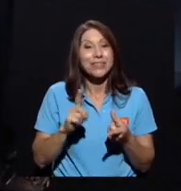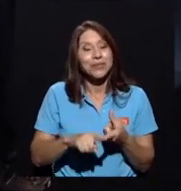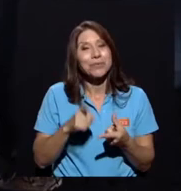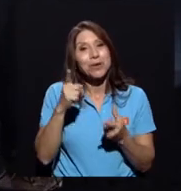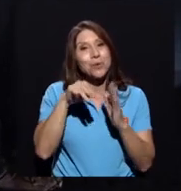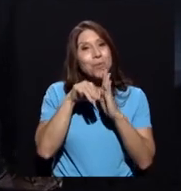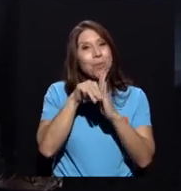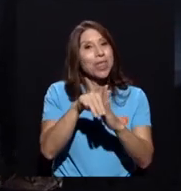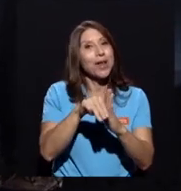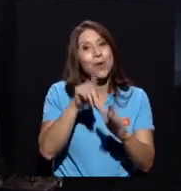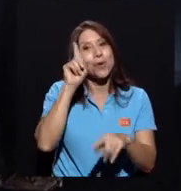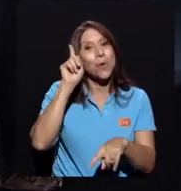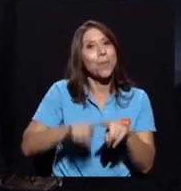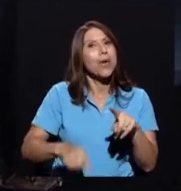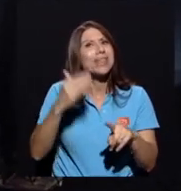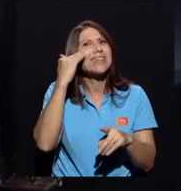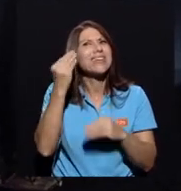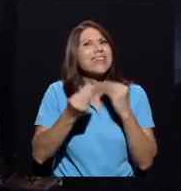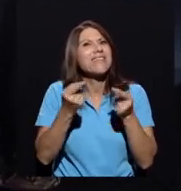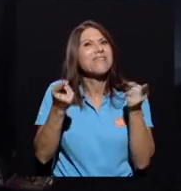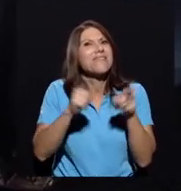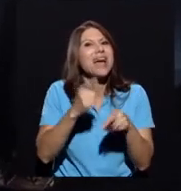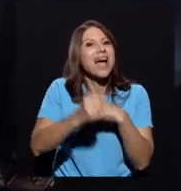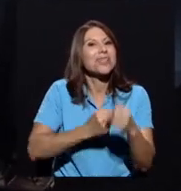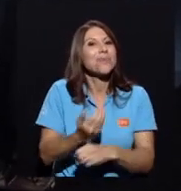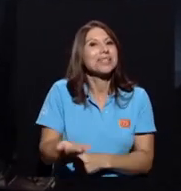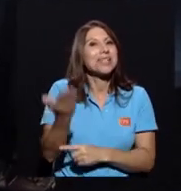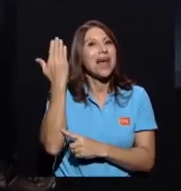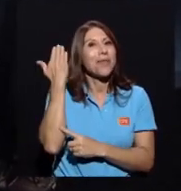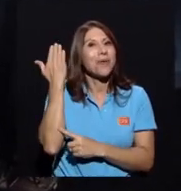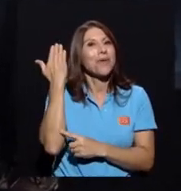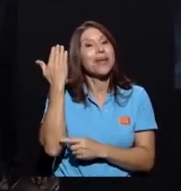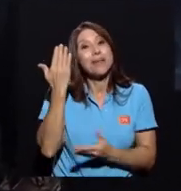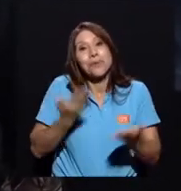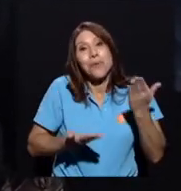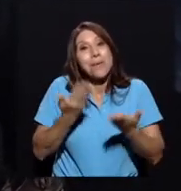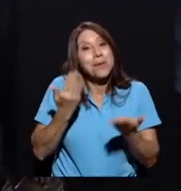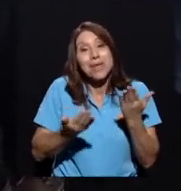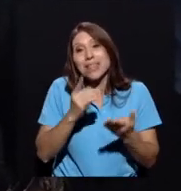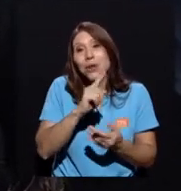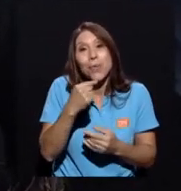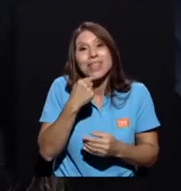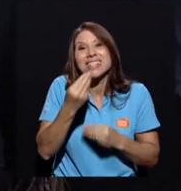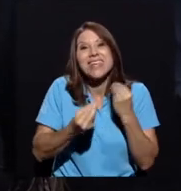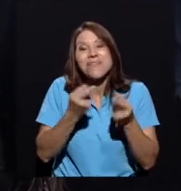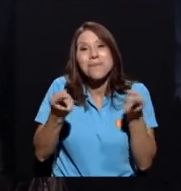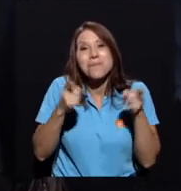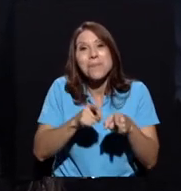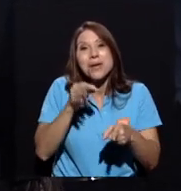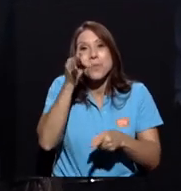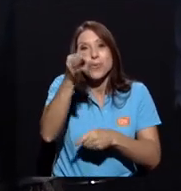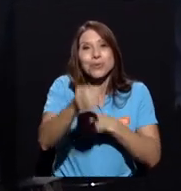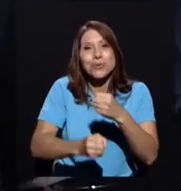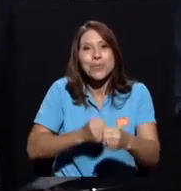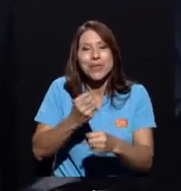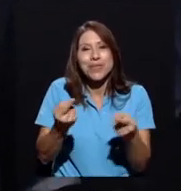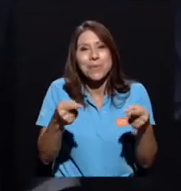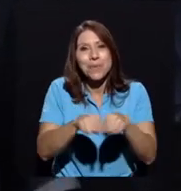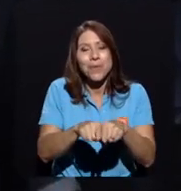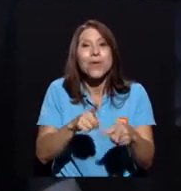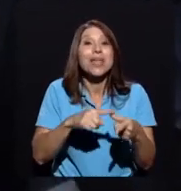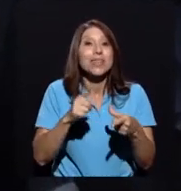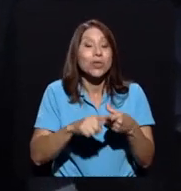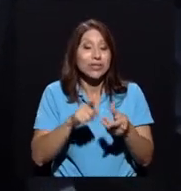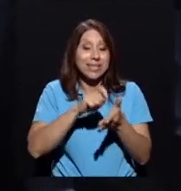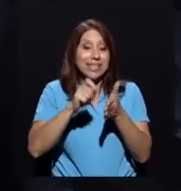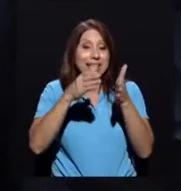el año pasado probablemente tampoco pero yo creo que esa no es su función principal y esa ley martín yo creo que es